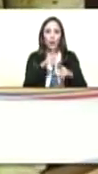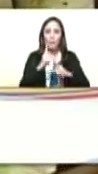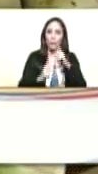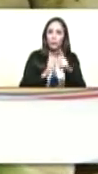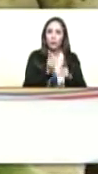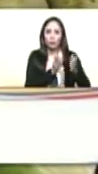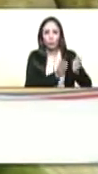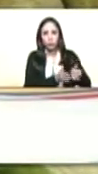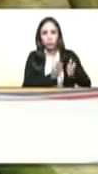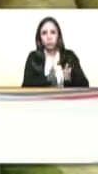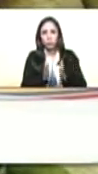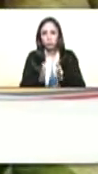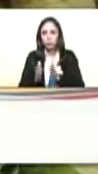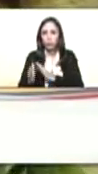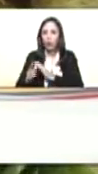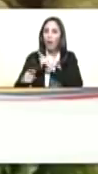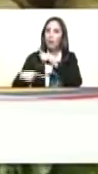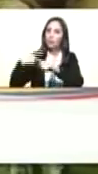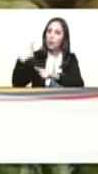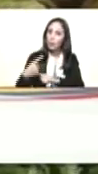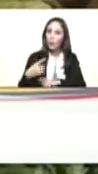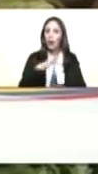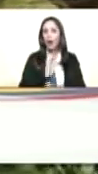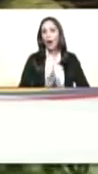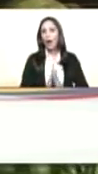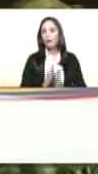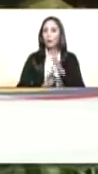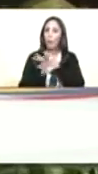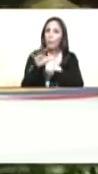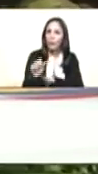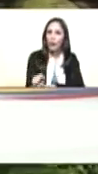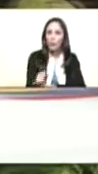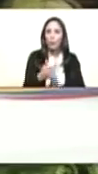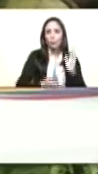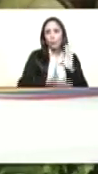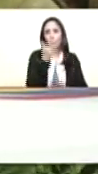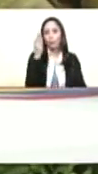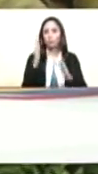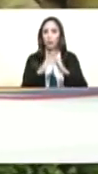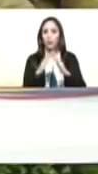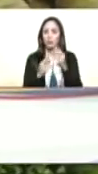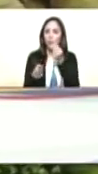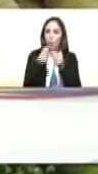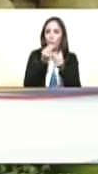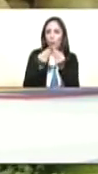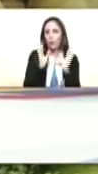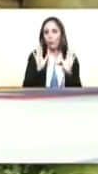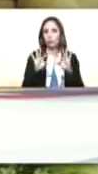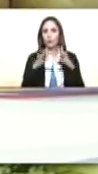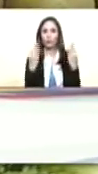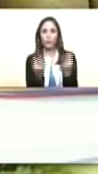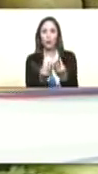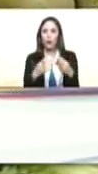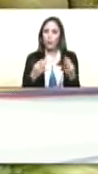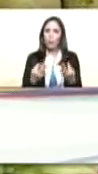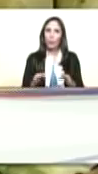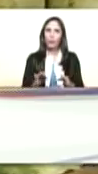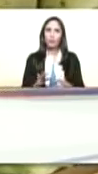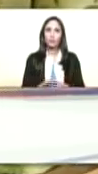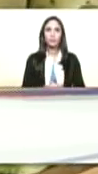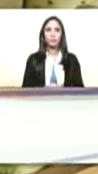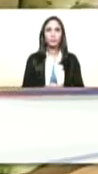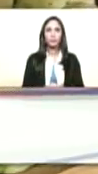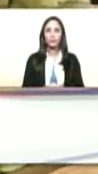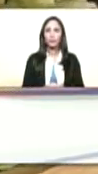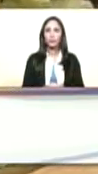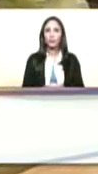casa y sentarse con la familia a comer. Ese valor, ese orgullo, no lo crean ni mil discursos que le demos a la gente. Por eso tenemos que